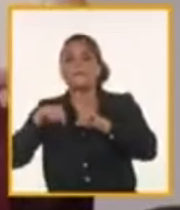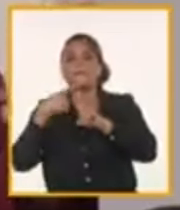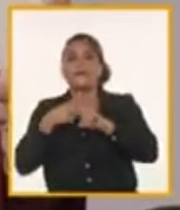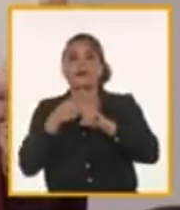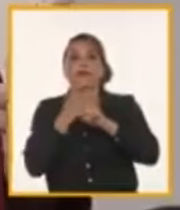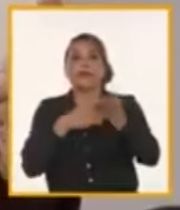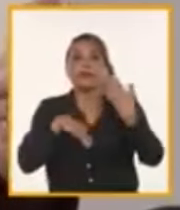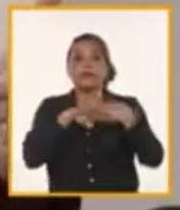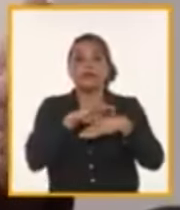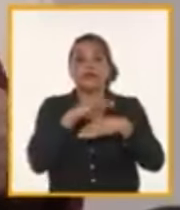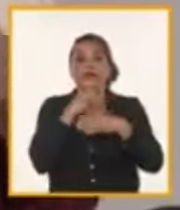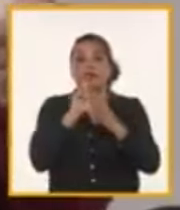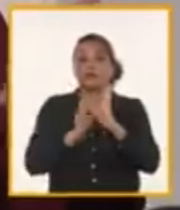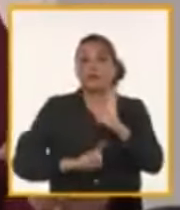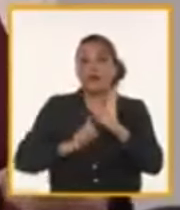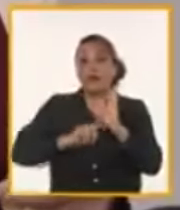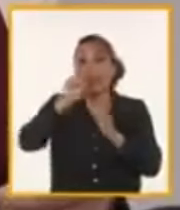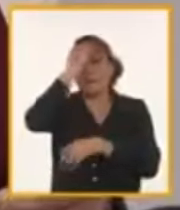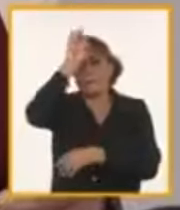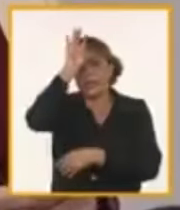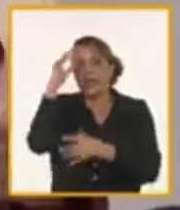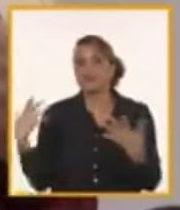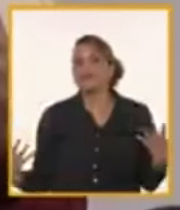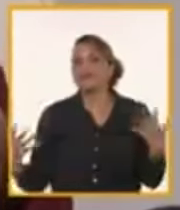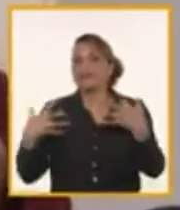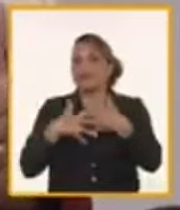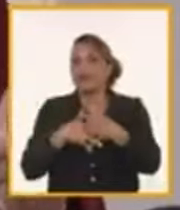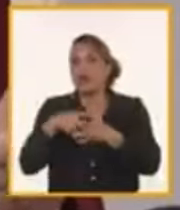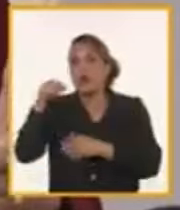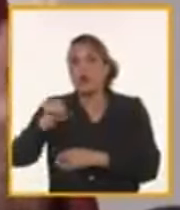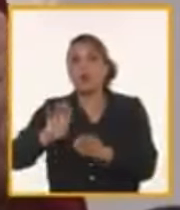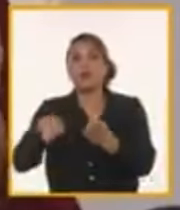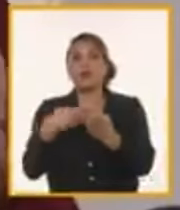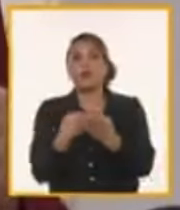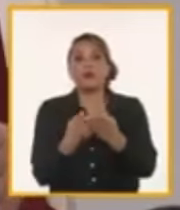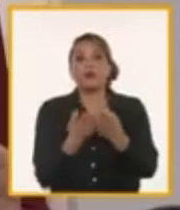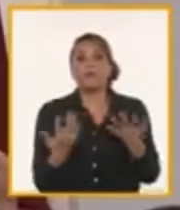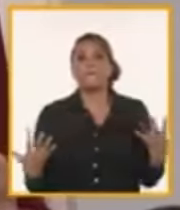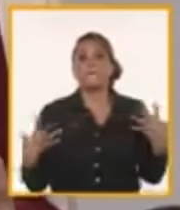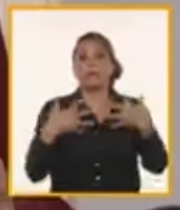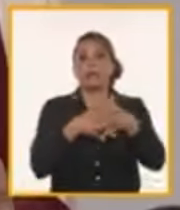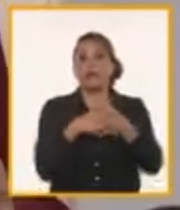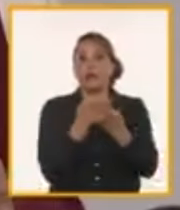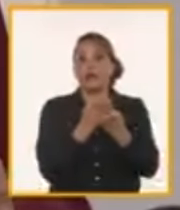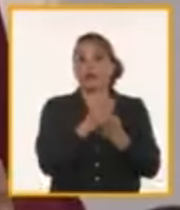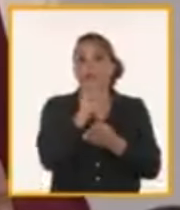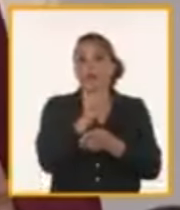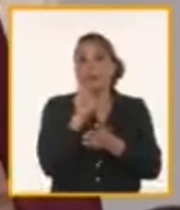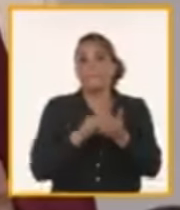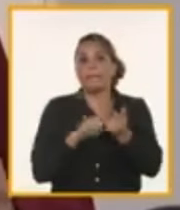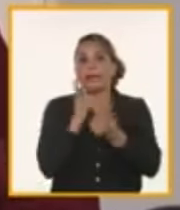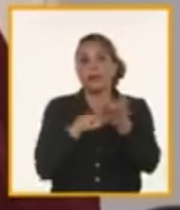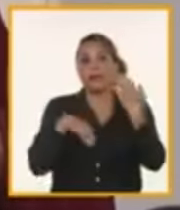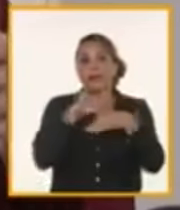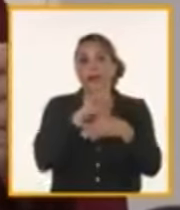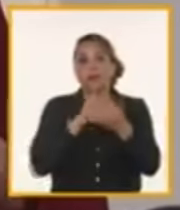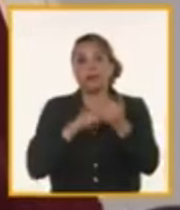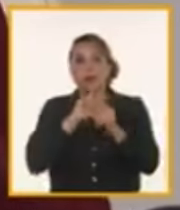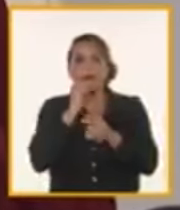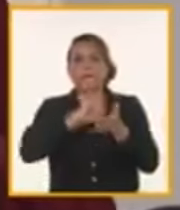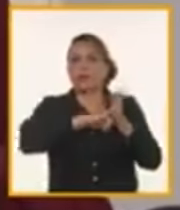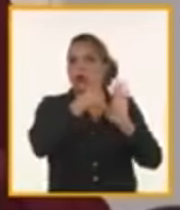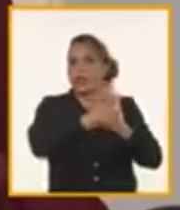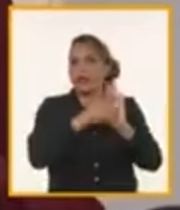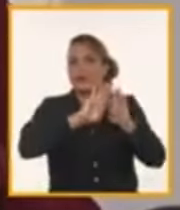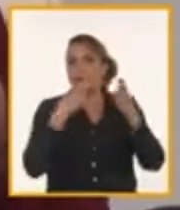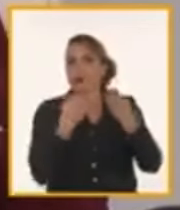sector estratégico el desarrollo del país están proponiendo hoy vincular a los estudiantes no solo en el pregrado pregrado posgrado proyectos todas esas